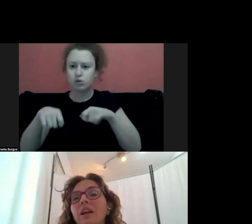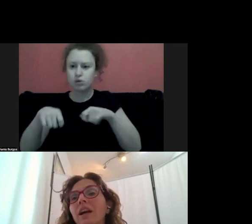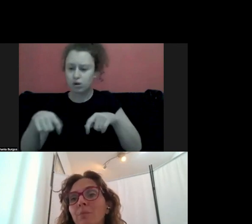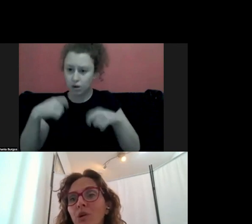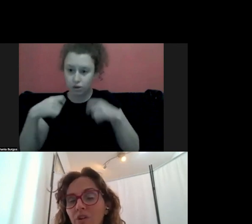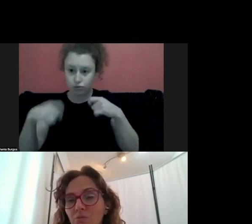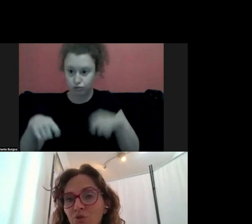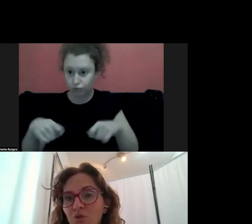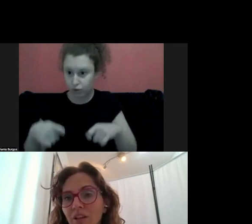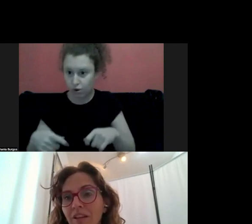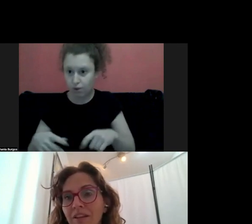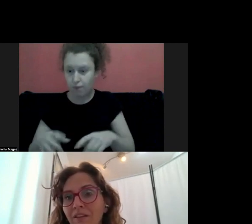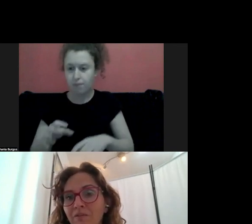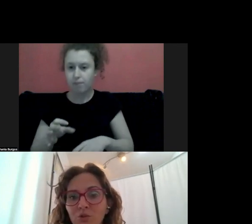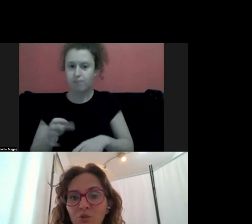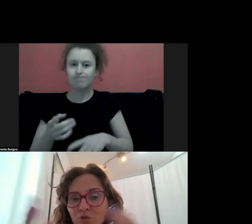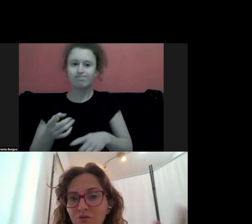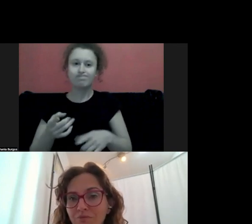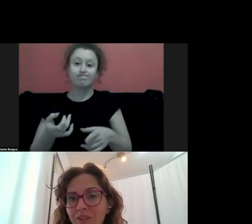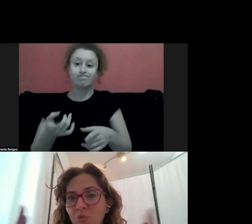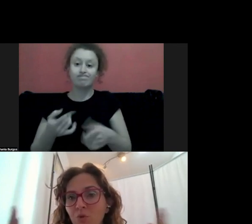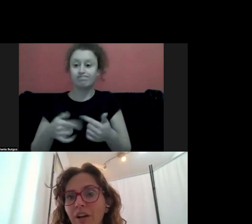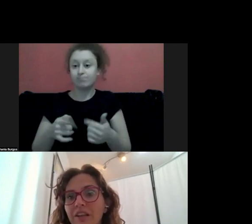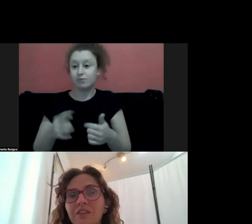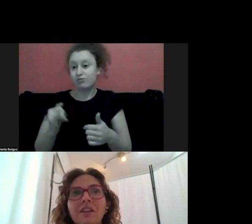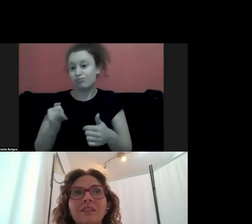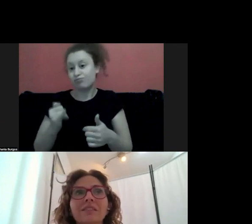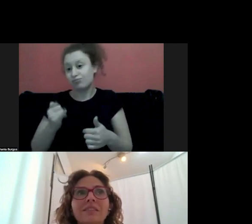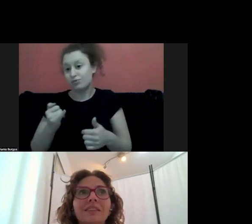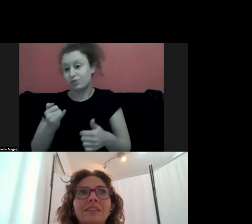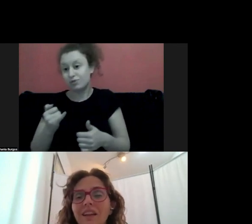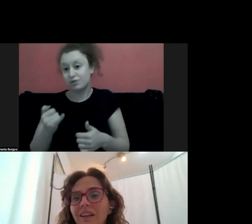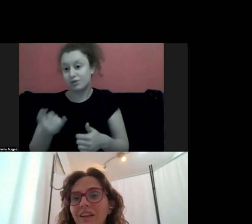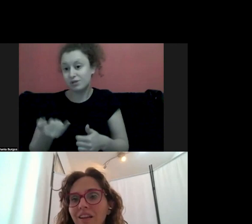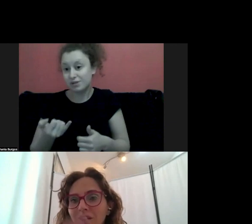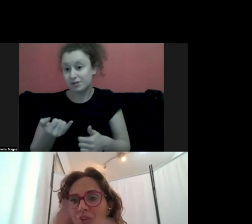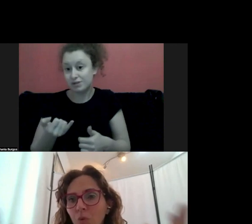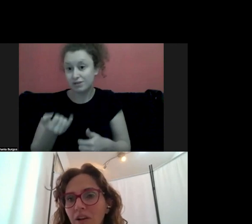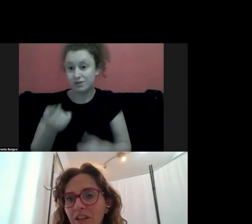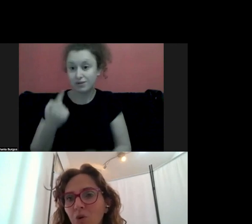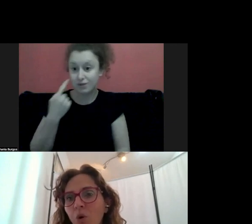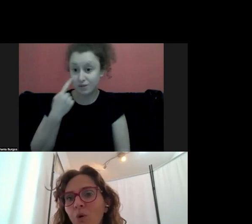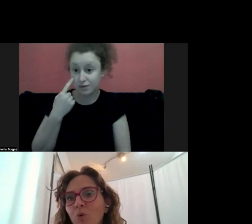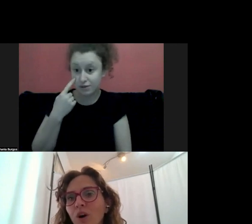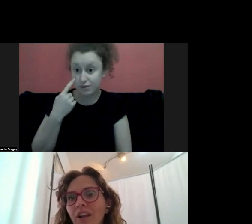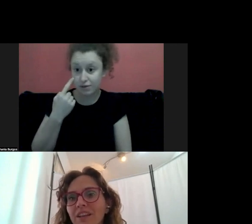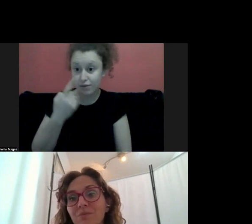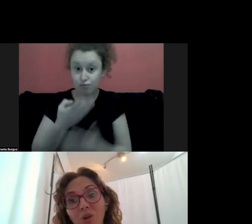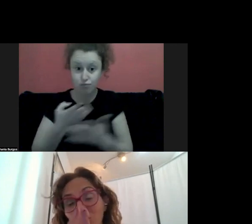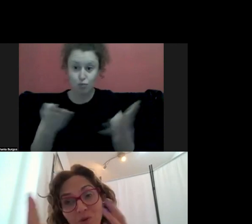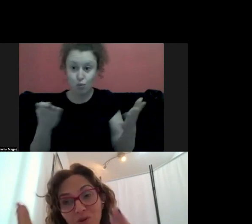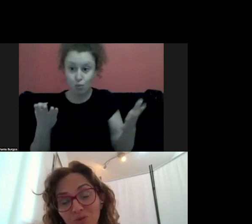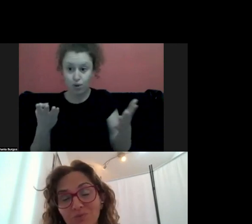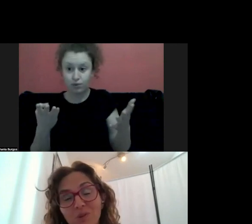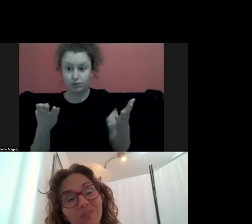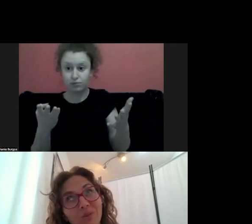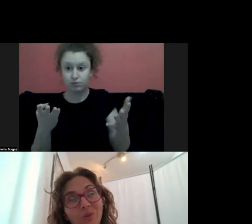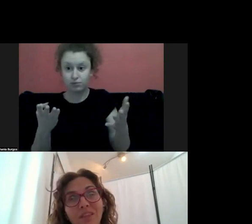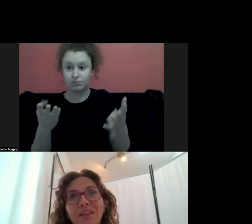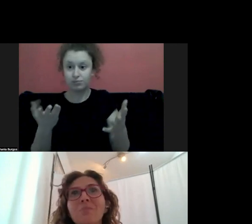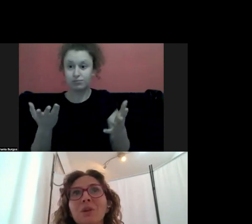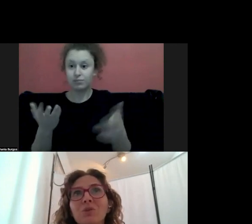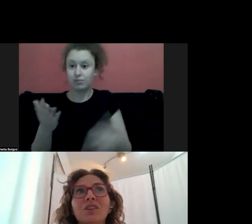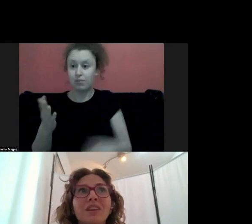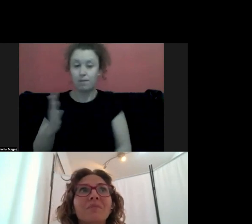¿no? En cambio vemos fotos de mujeres en en topless o mujeres, bueno, en topless no